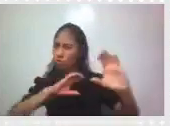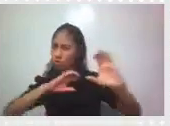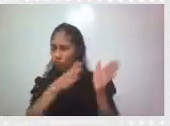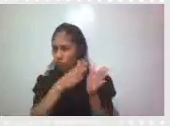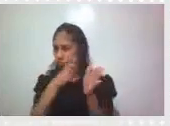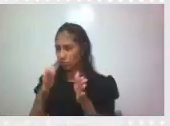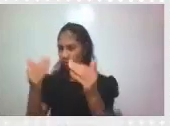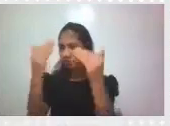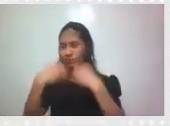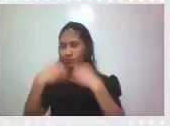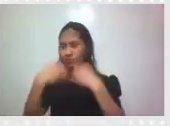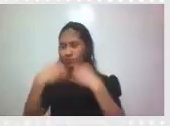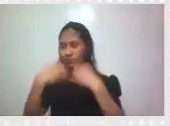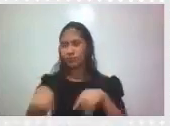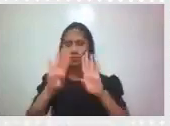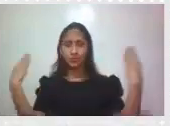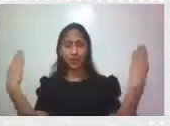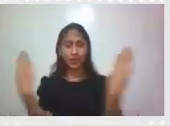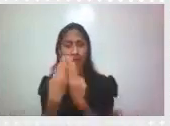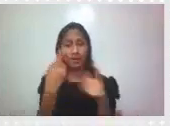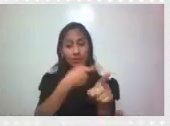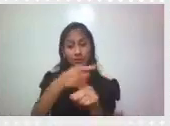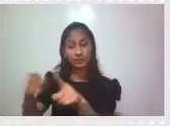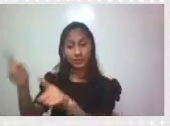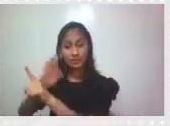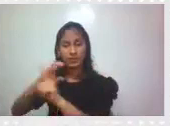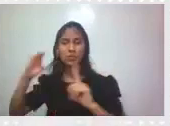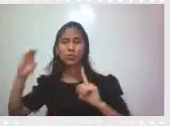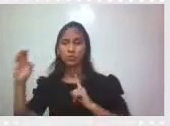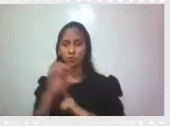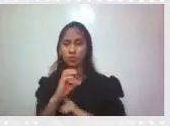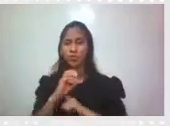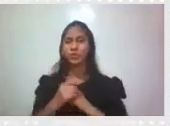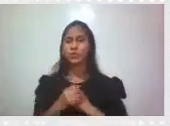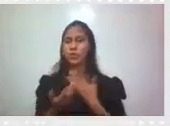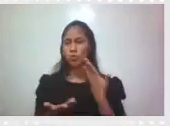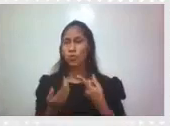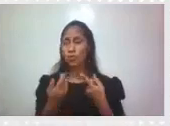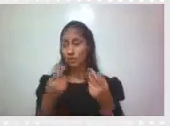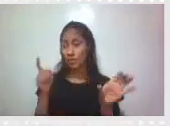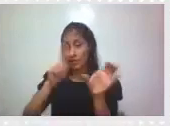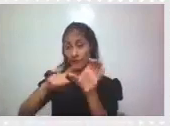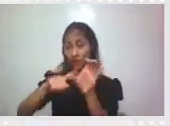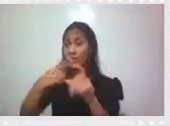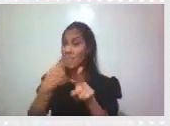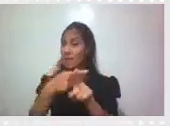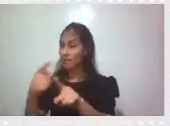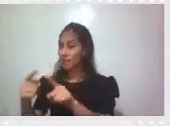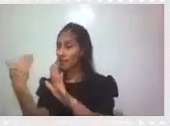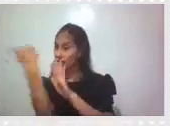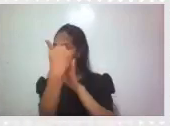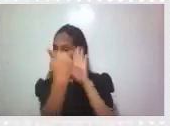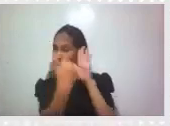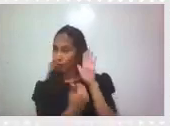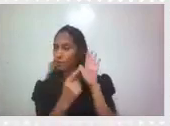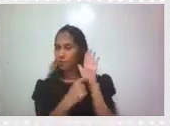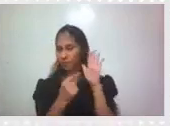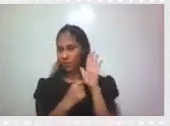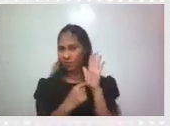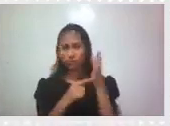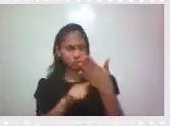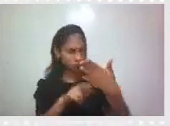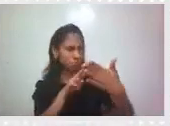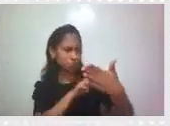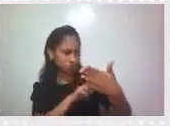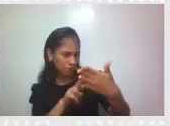El aula intercultural se aplica en formatos flexibles. Justamente